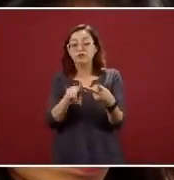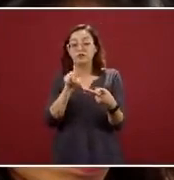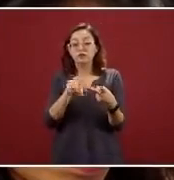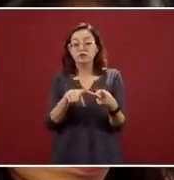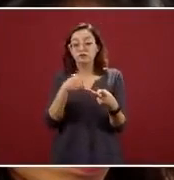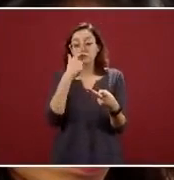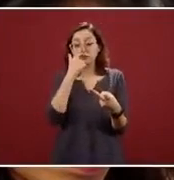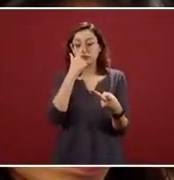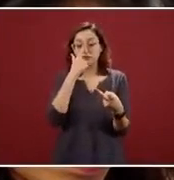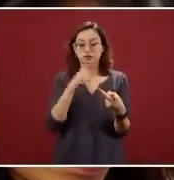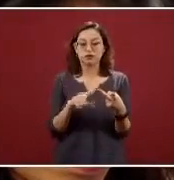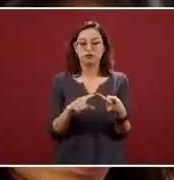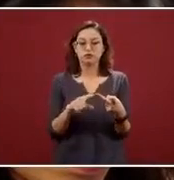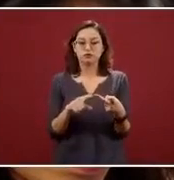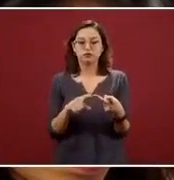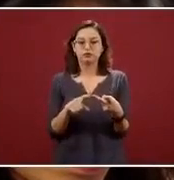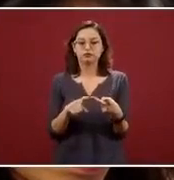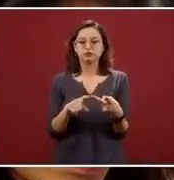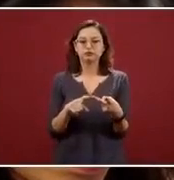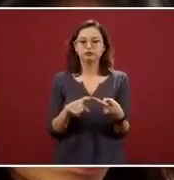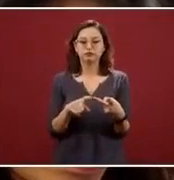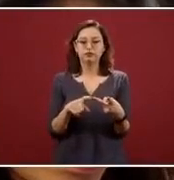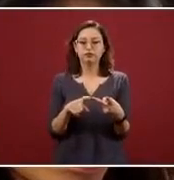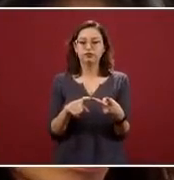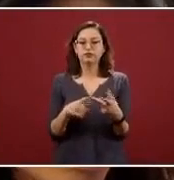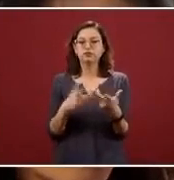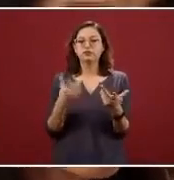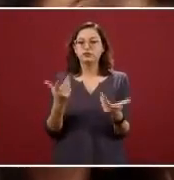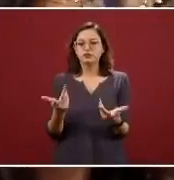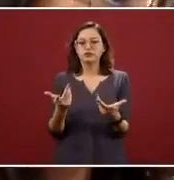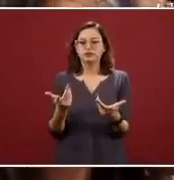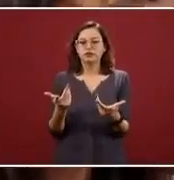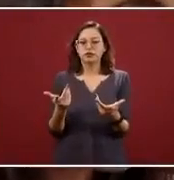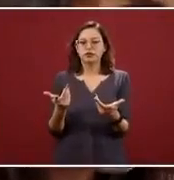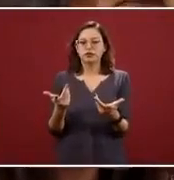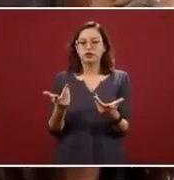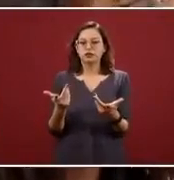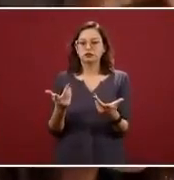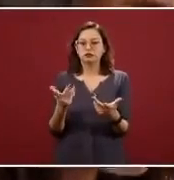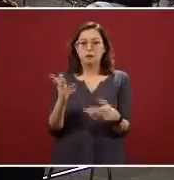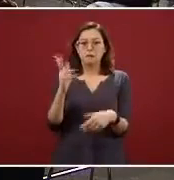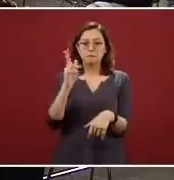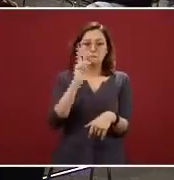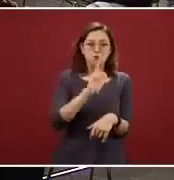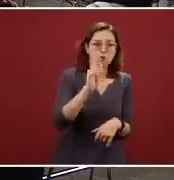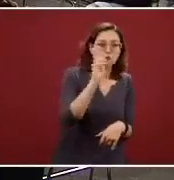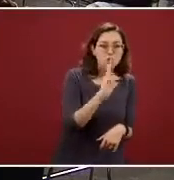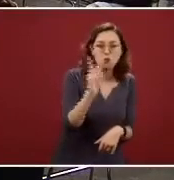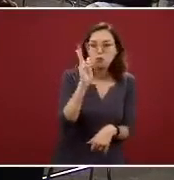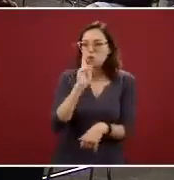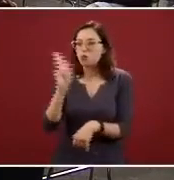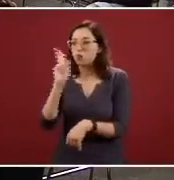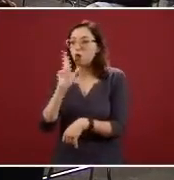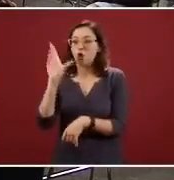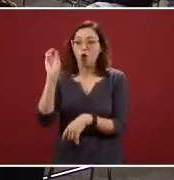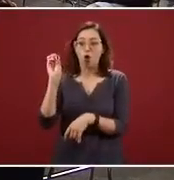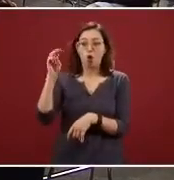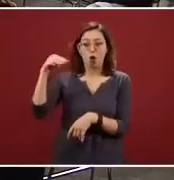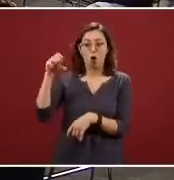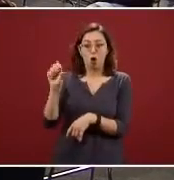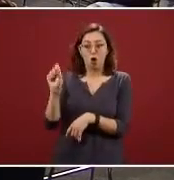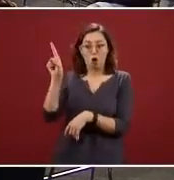algún punto empezar a hacer el testeo masivo del cual la Organización Mundial de la Salud